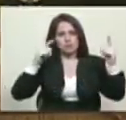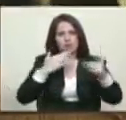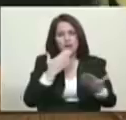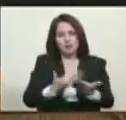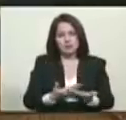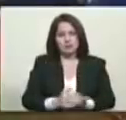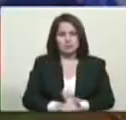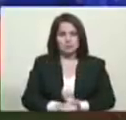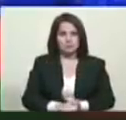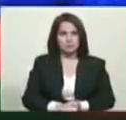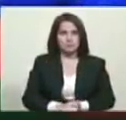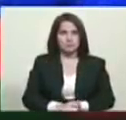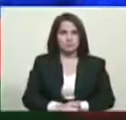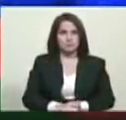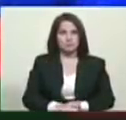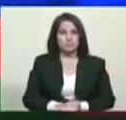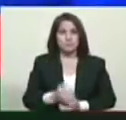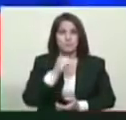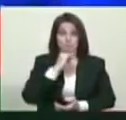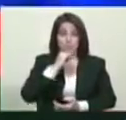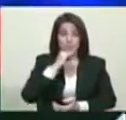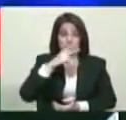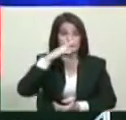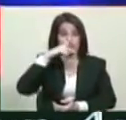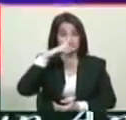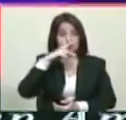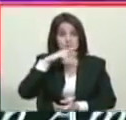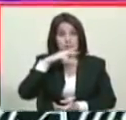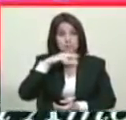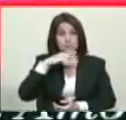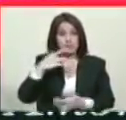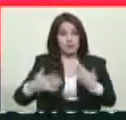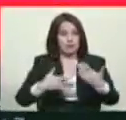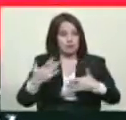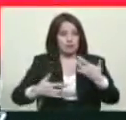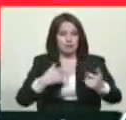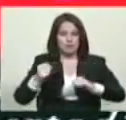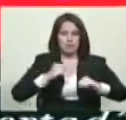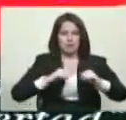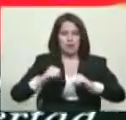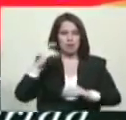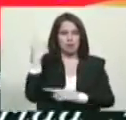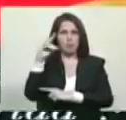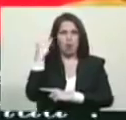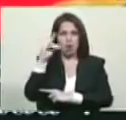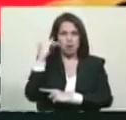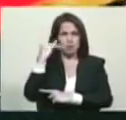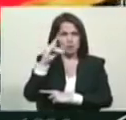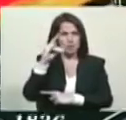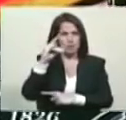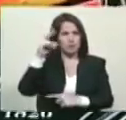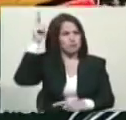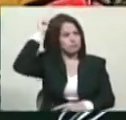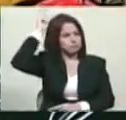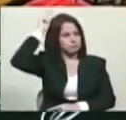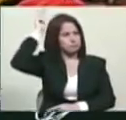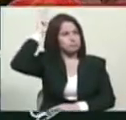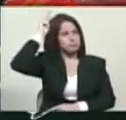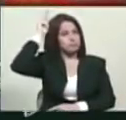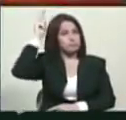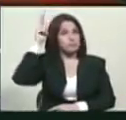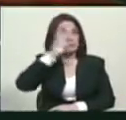gracias. Parte de las palabras del activista y dirigente boliviano de descendencia aymara,